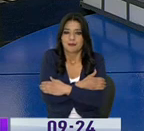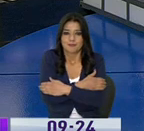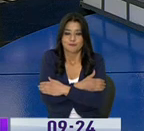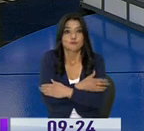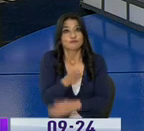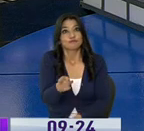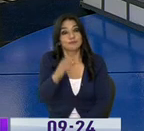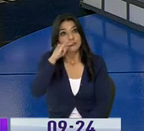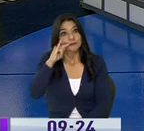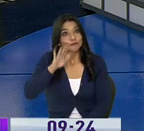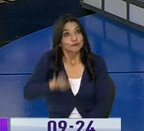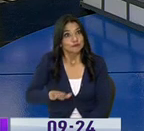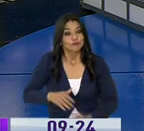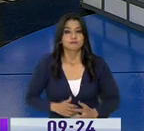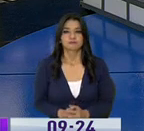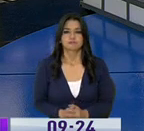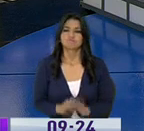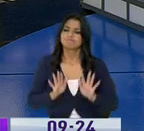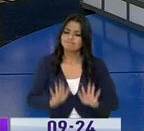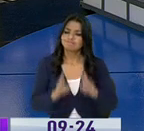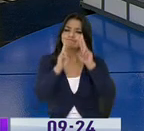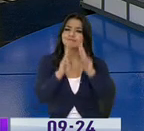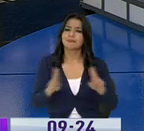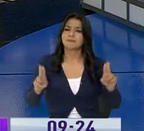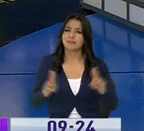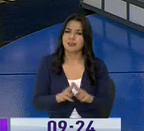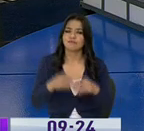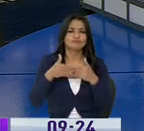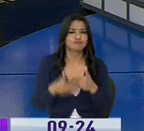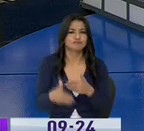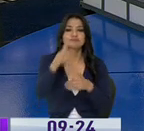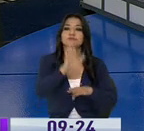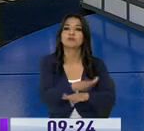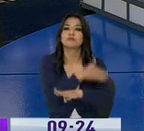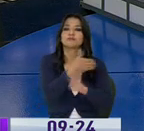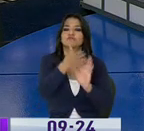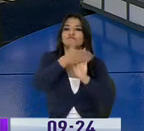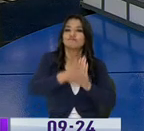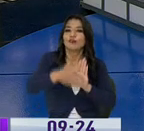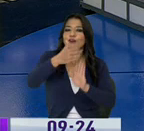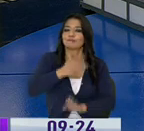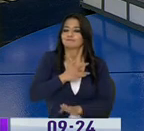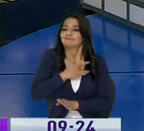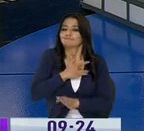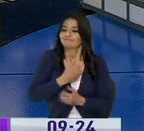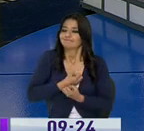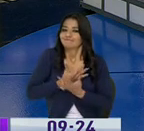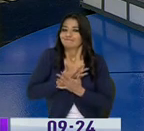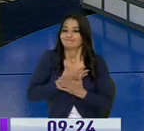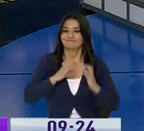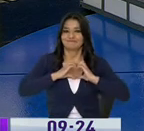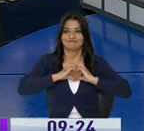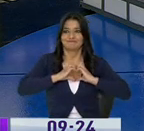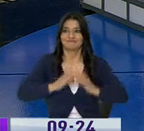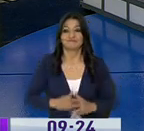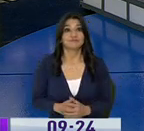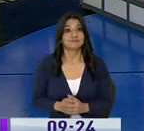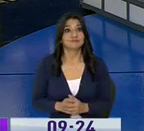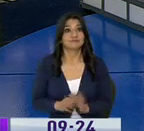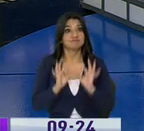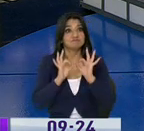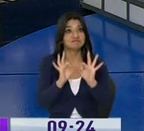chicos. Y sin duda, son los momentos de Navidad interminables con esta música que nos llega hacia el corazón. Así es, ya